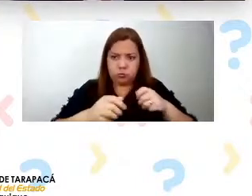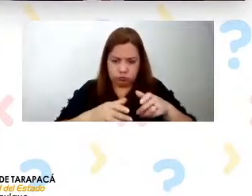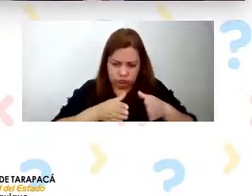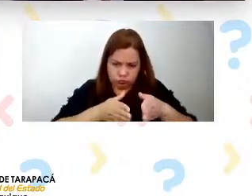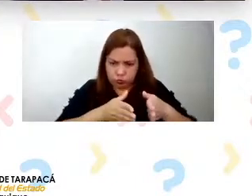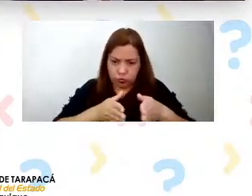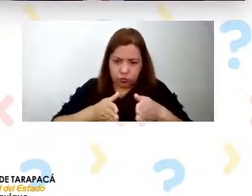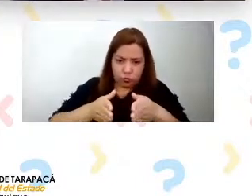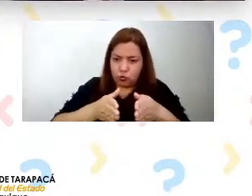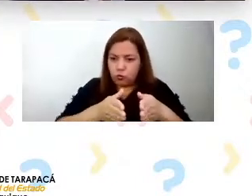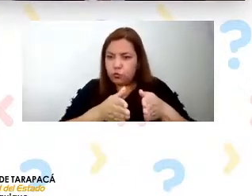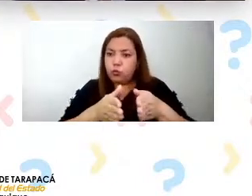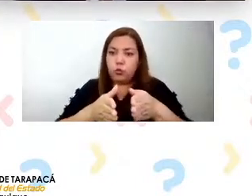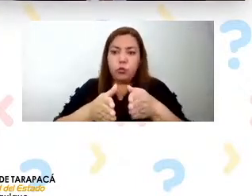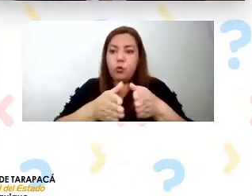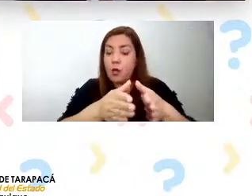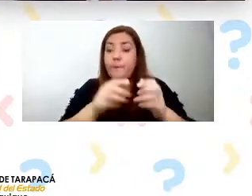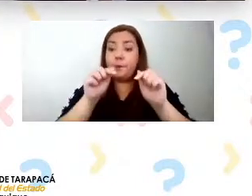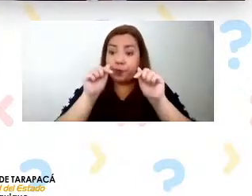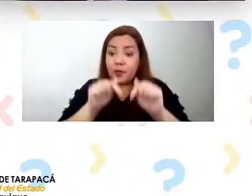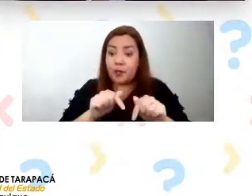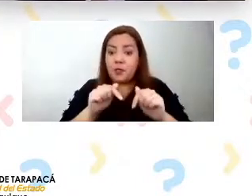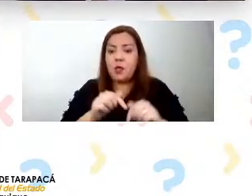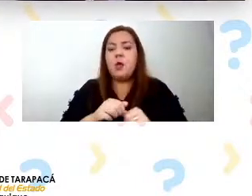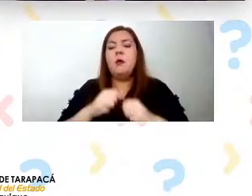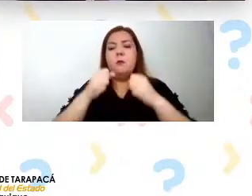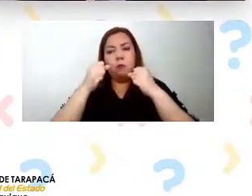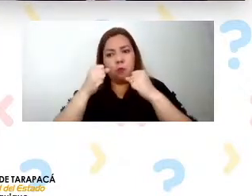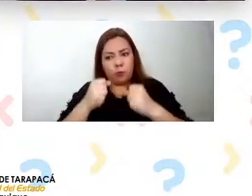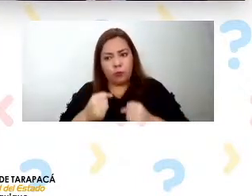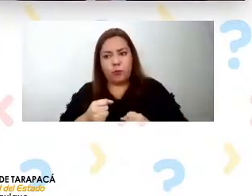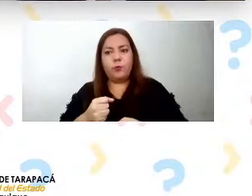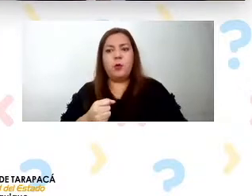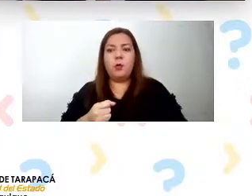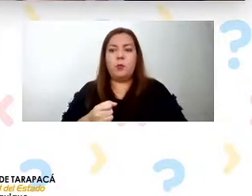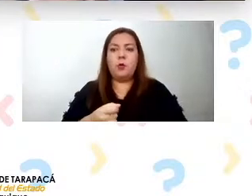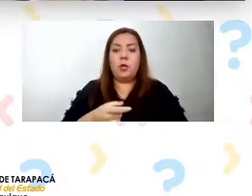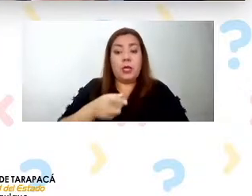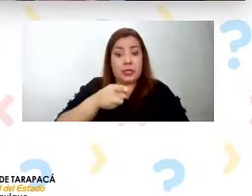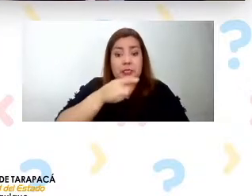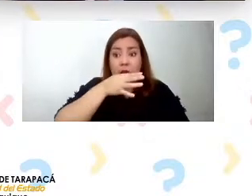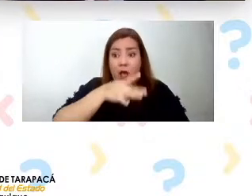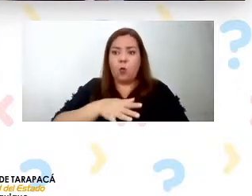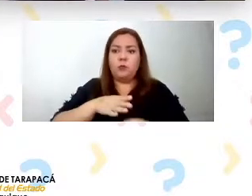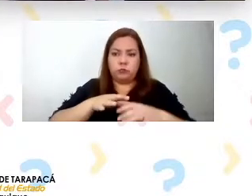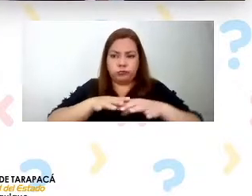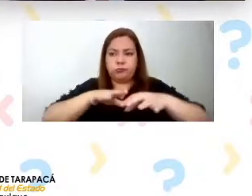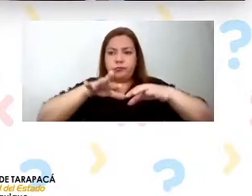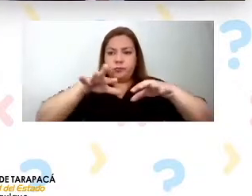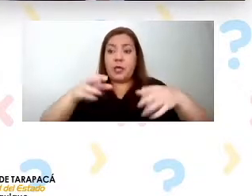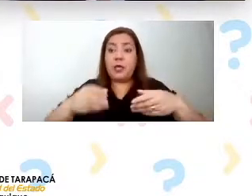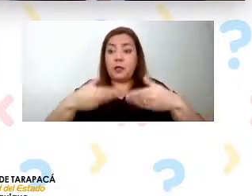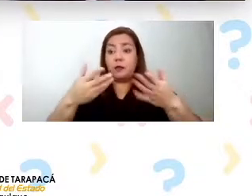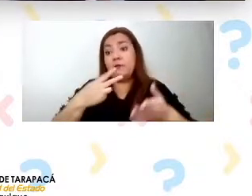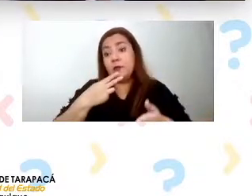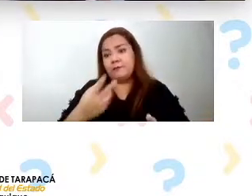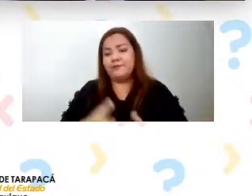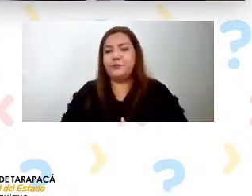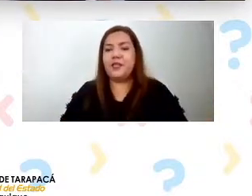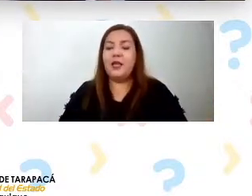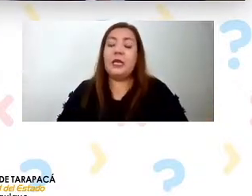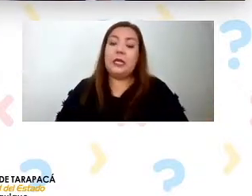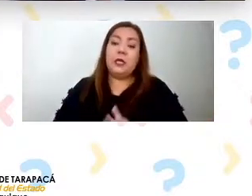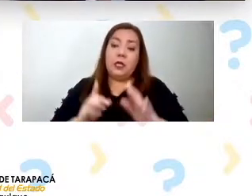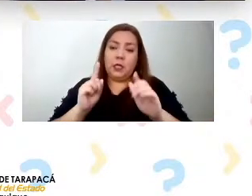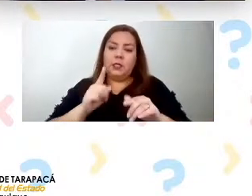caudal entonces en el cual podemos determinar estas cantidades de agua. Acá tenemos entonces